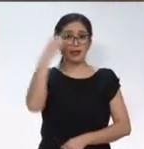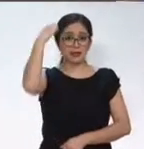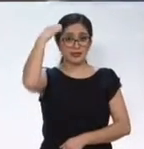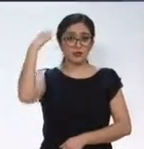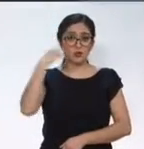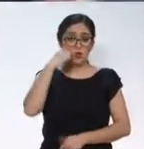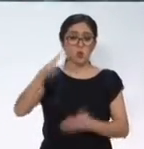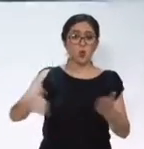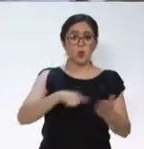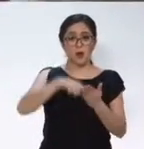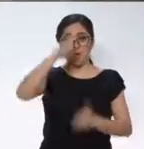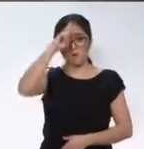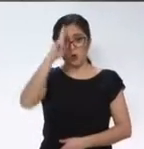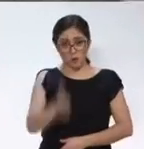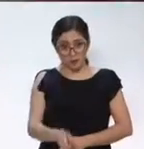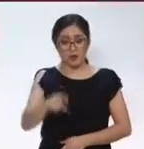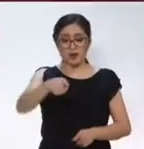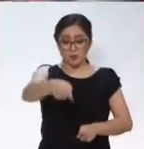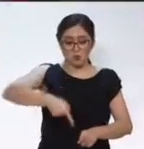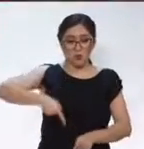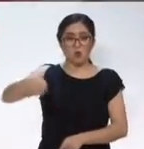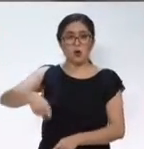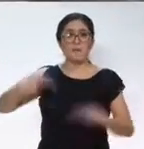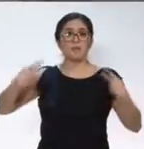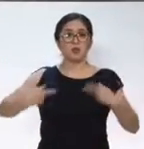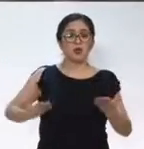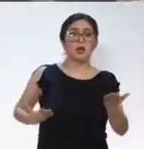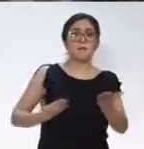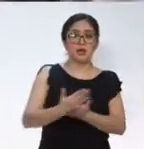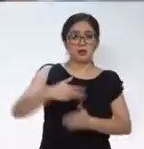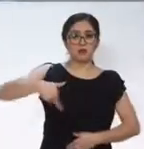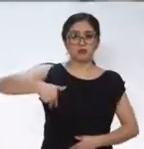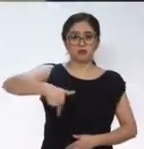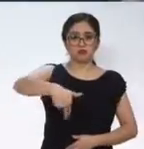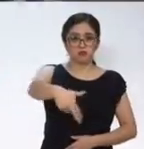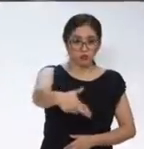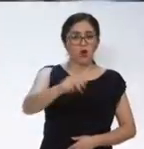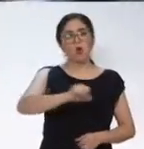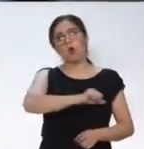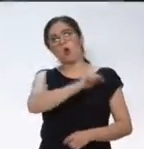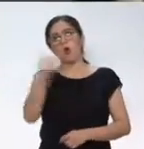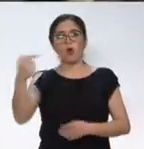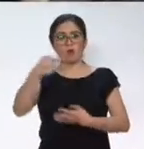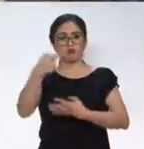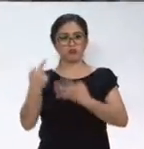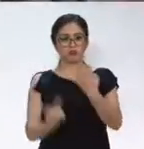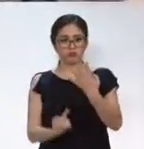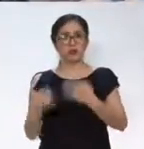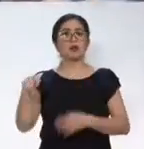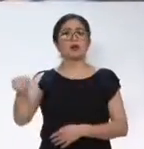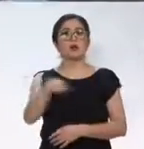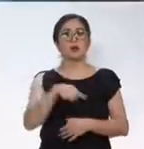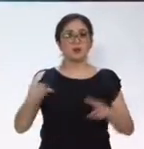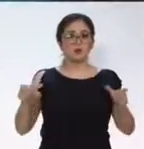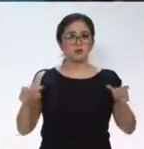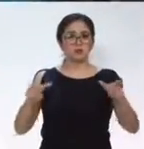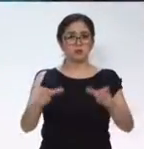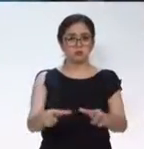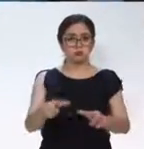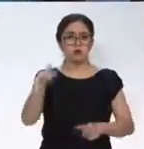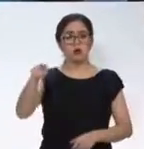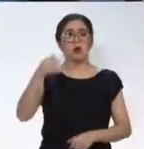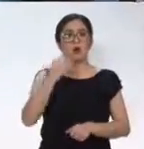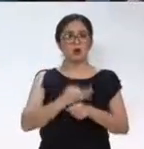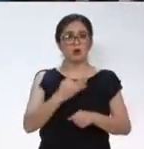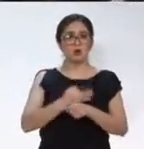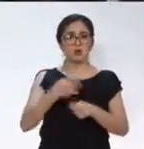lugar prohibido, invadir líneas para el paso peatonal, por mencionar algunos. El dispositivo se mantuvo durante la salida y entrada de